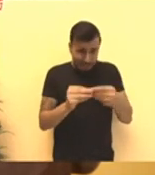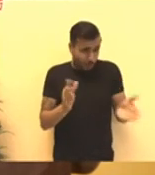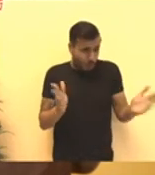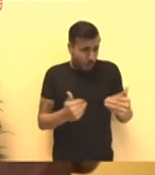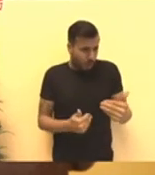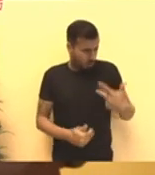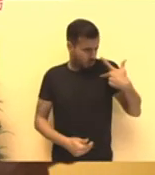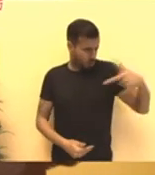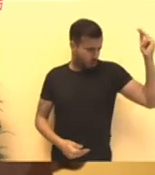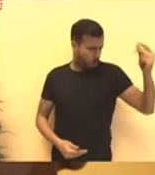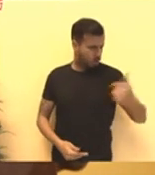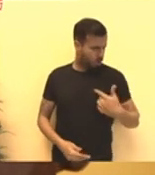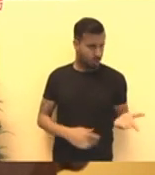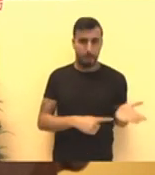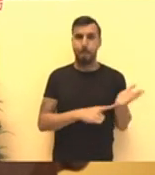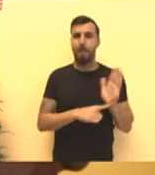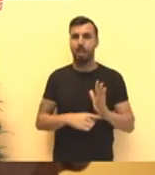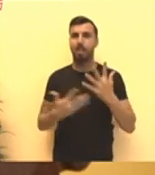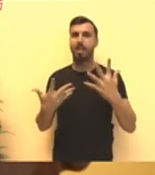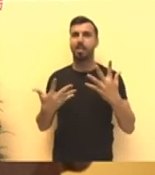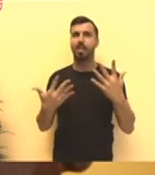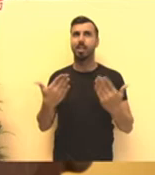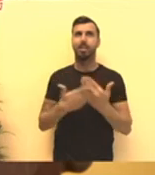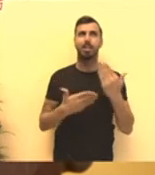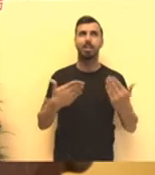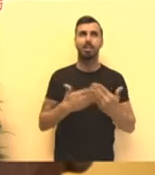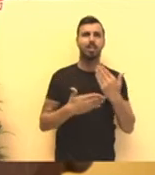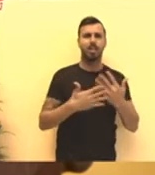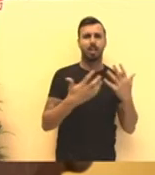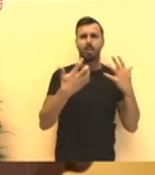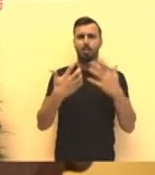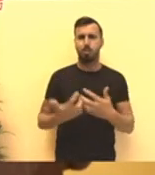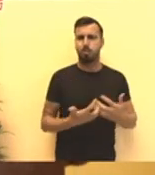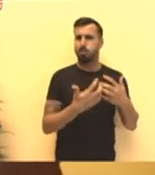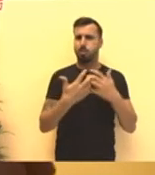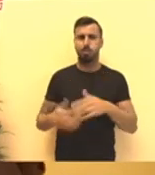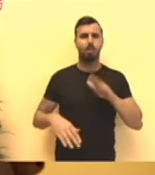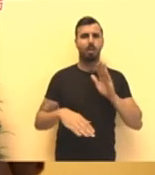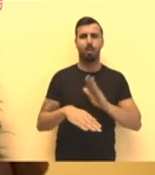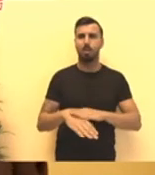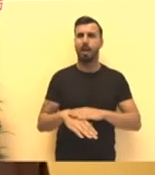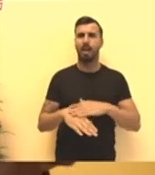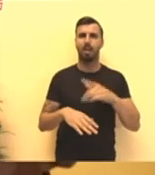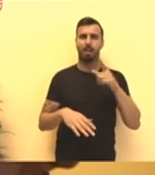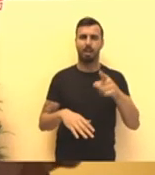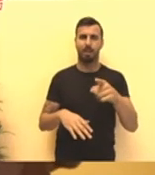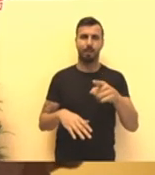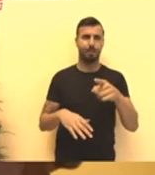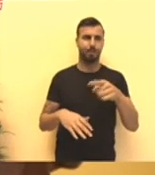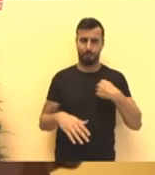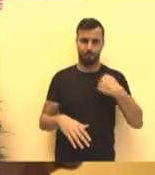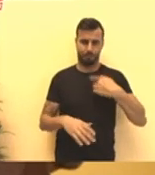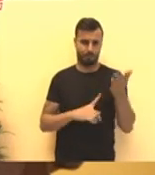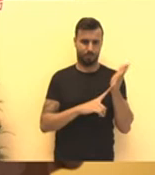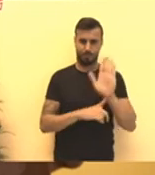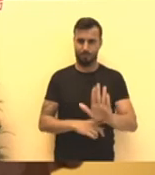señora. O sea, ahí estuvimos 10 días, ¿no? Estuvieron tratando de convencerme de que le dejara a Leti presentar la ponencia. Y